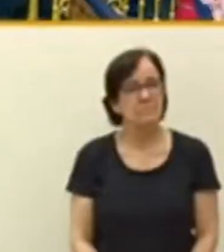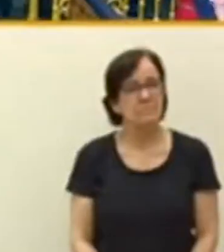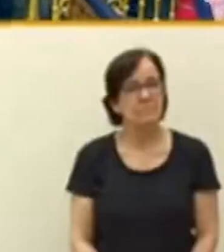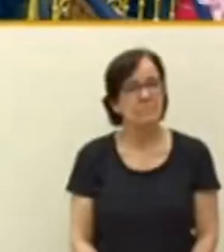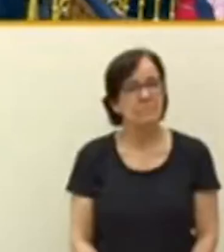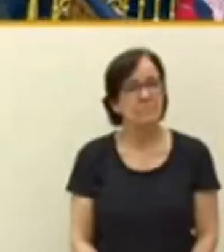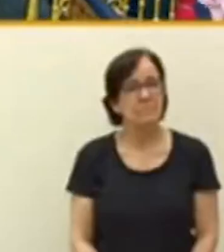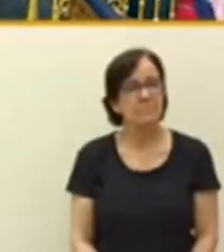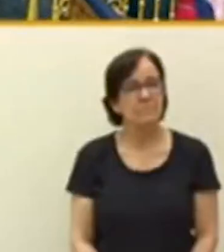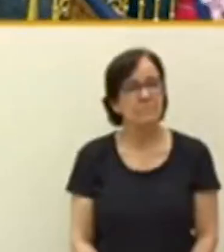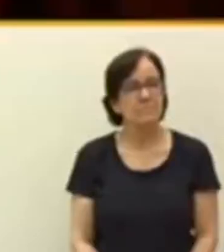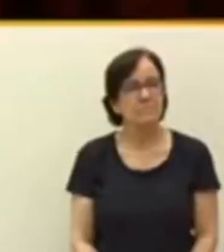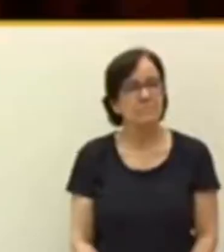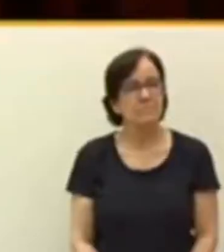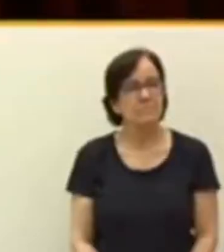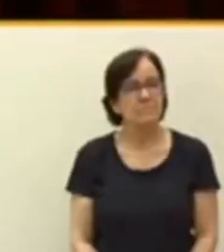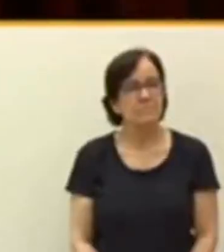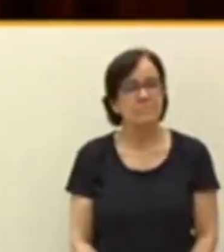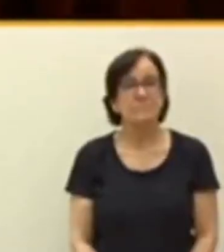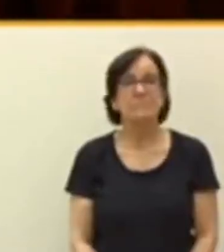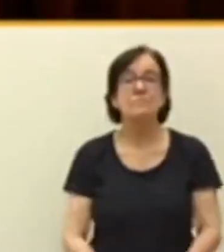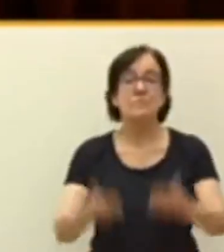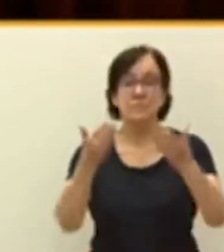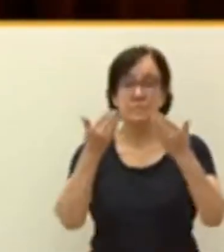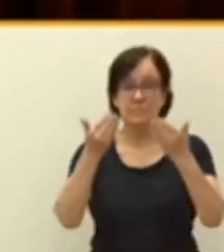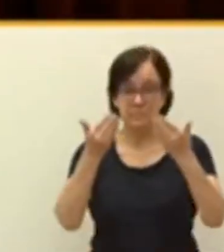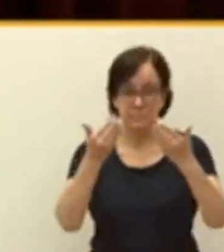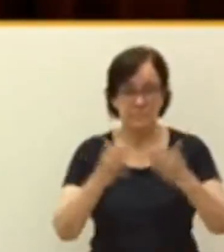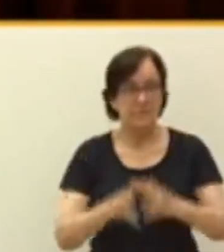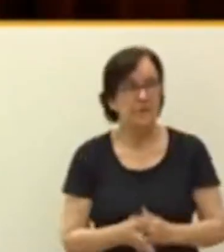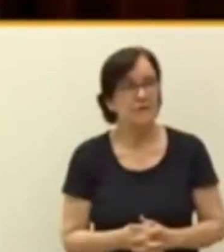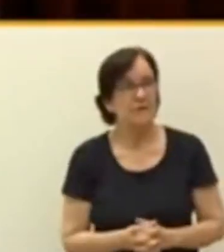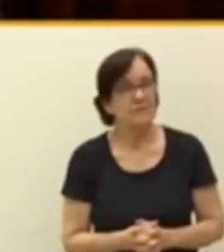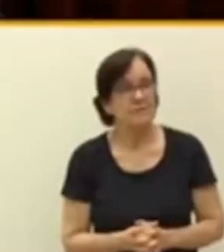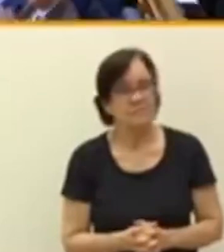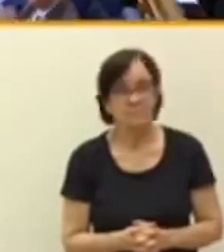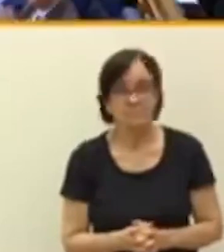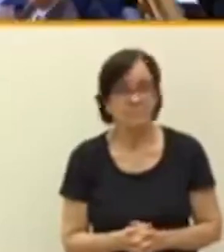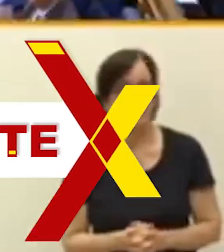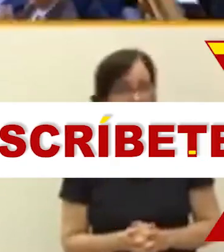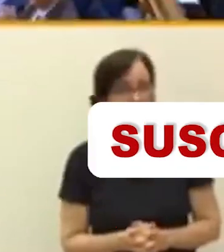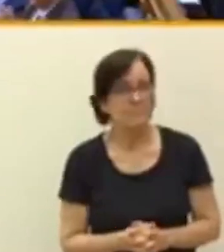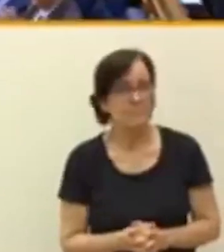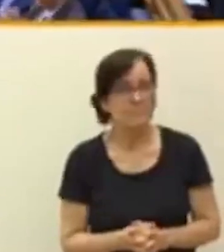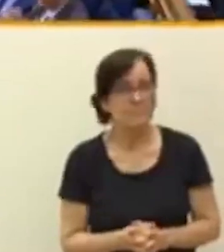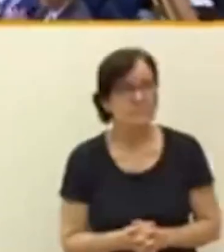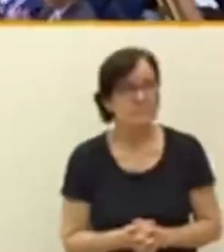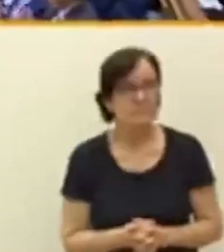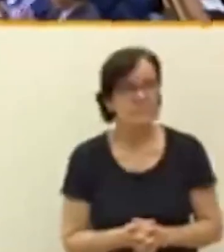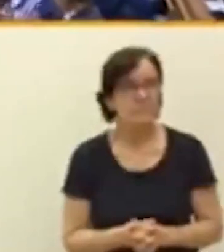con Santiago Abascal, pero antes recuerda suscribirte y dejarnos un like para no perderte más vídeos como este.